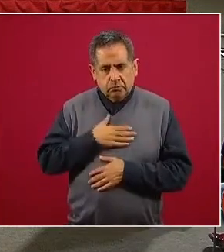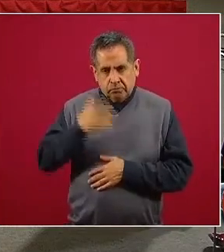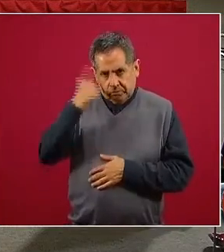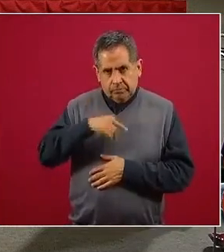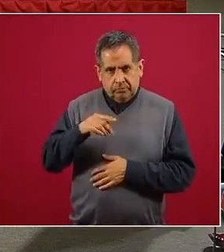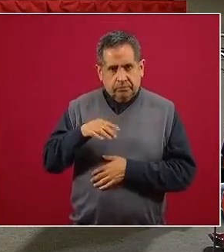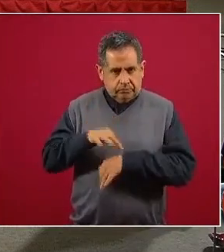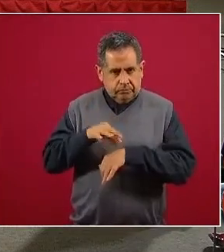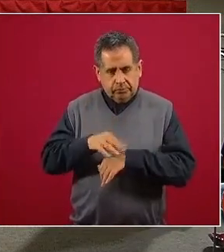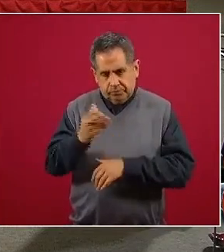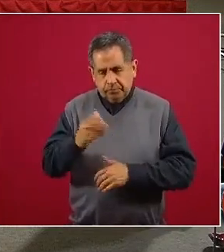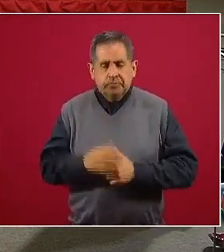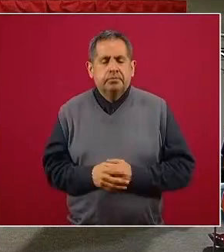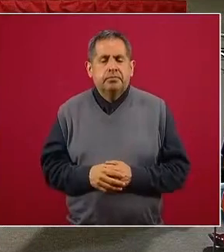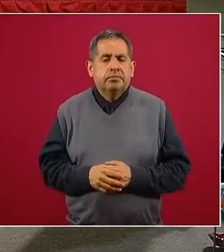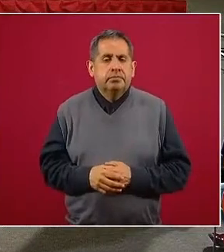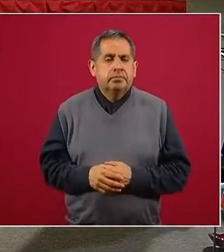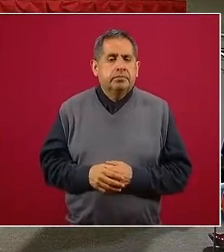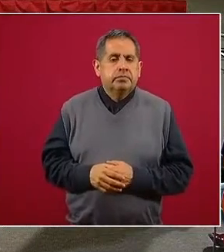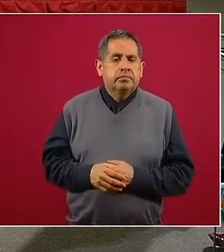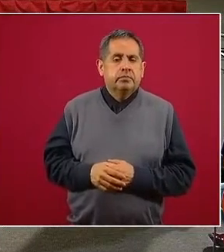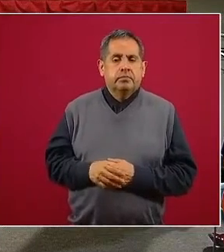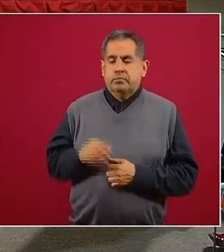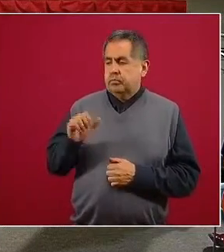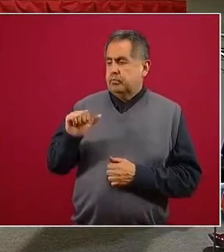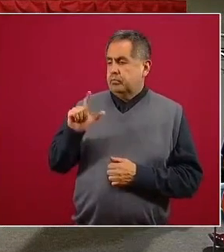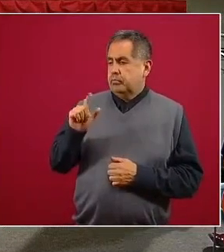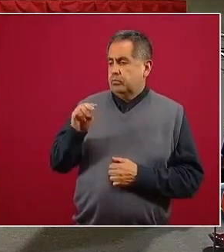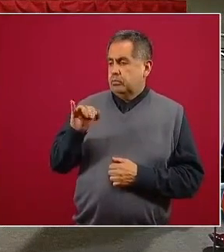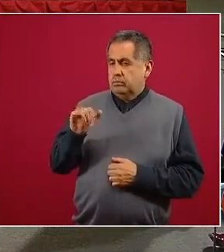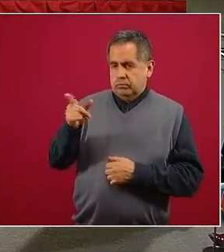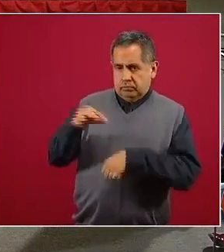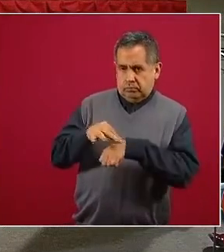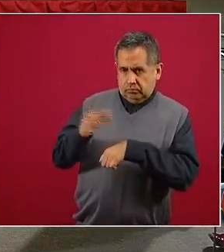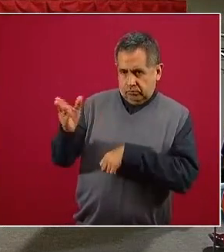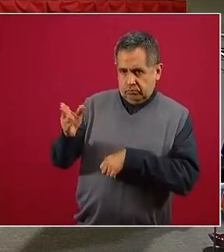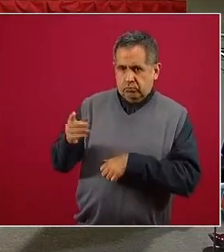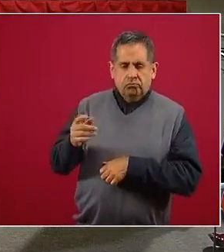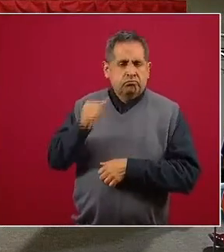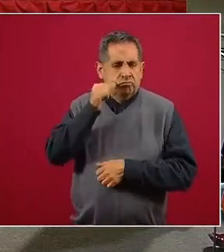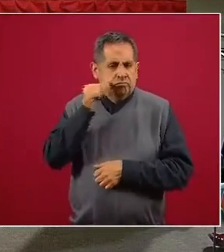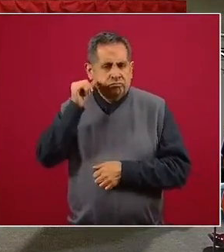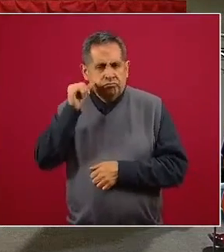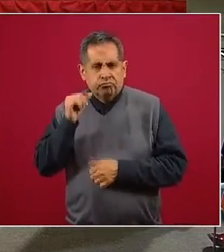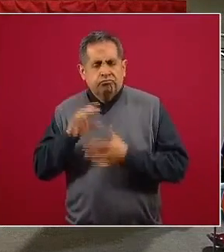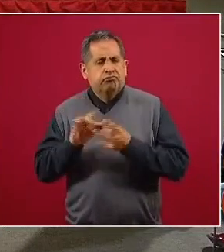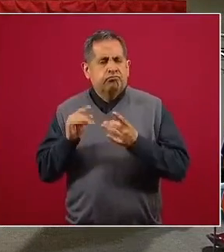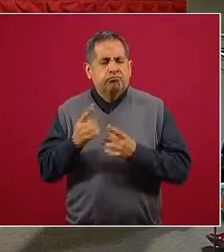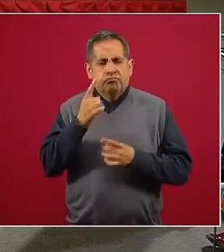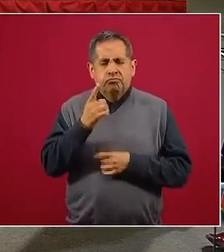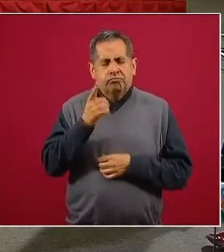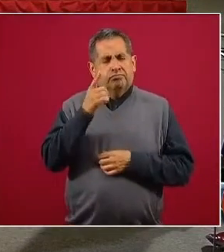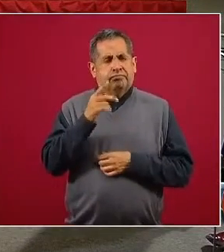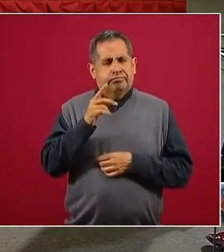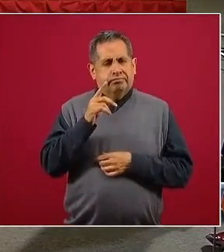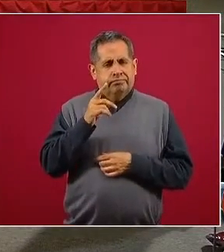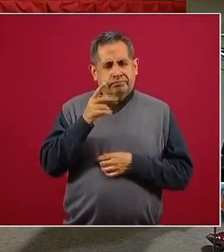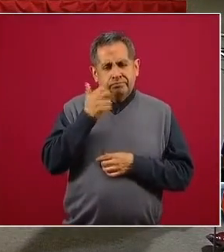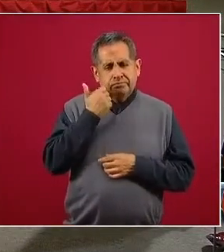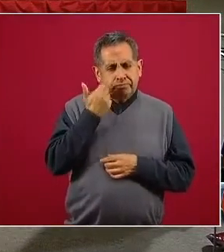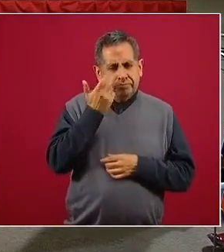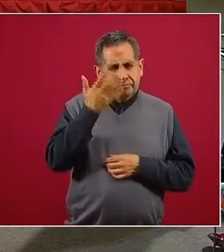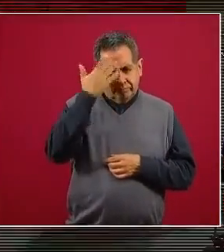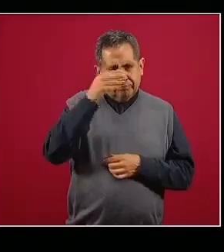Machorro, de AM de Querétaro. Doctor, el doctor Alomía ayer comentó una cuestión que también me gustaría tener su